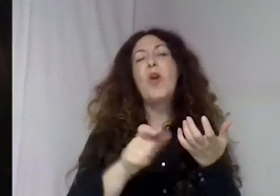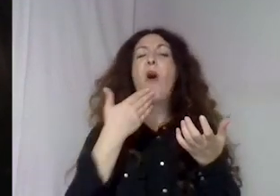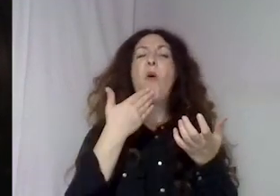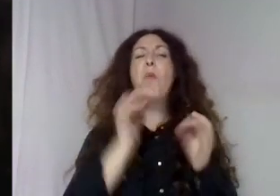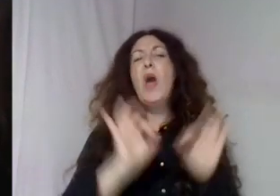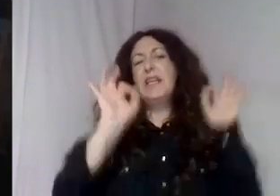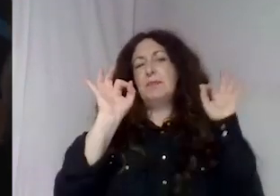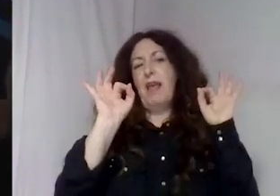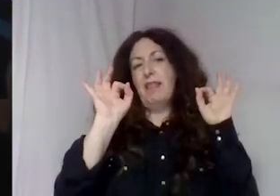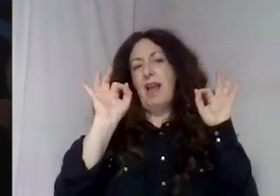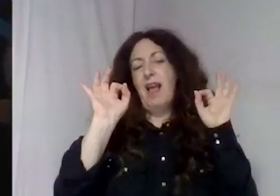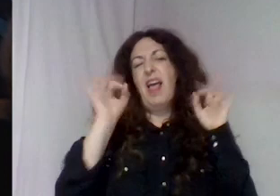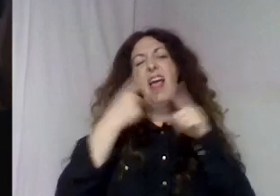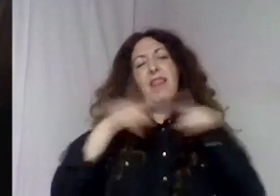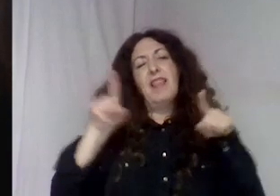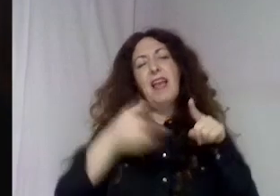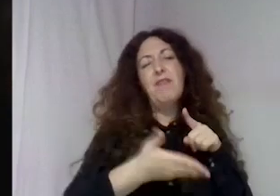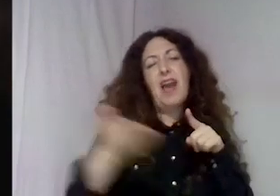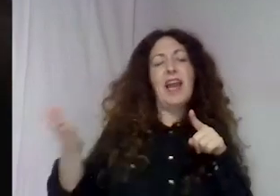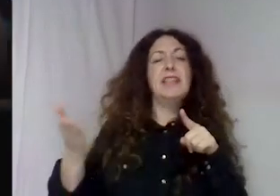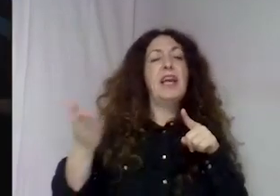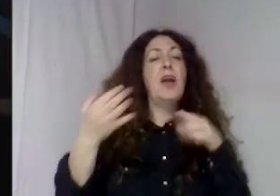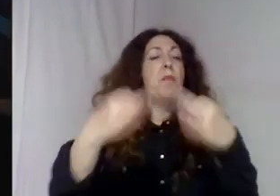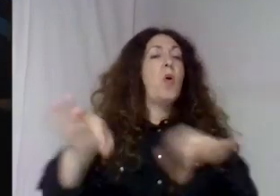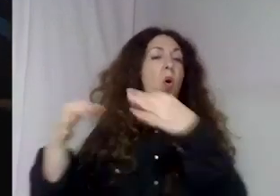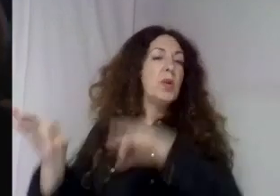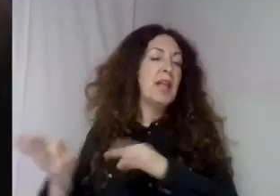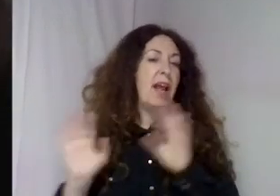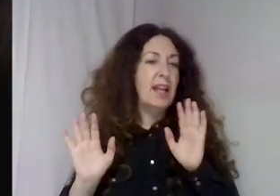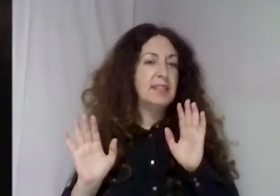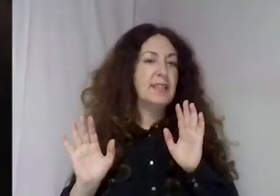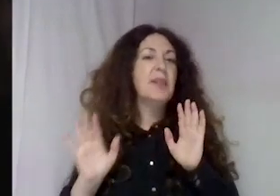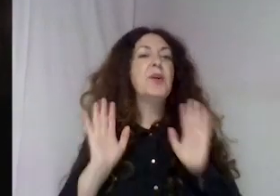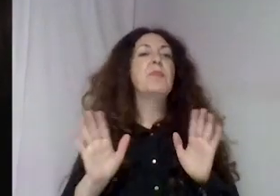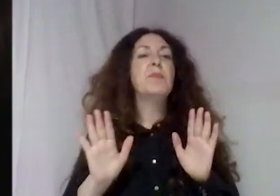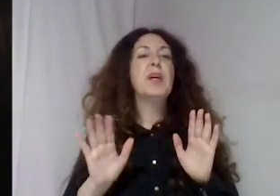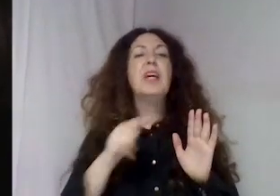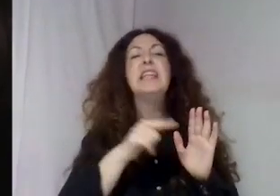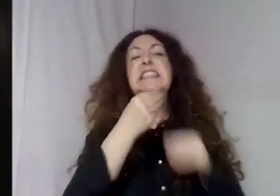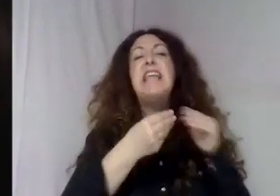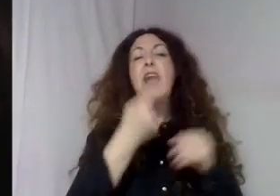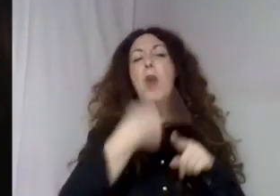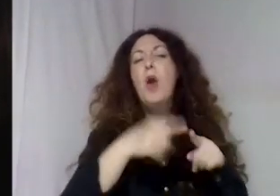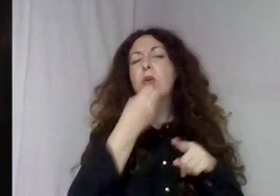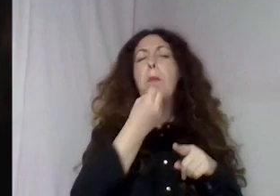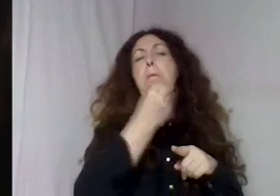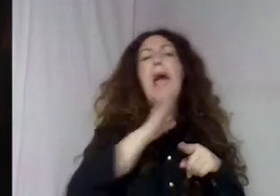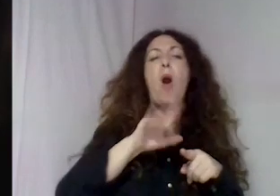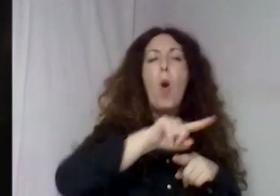flecha hacia el futuro. Es una ruptura absoluta. Y en la, Y en ese, sentido